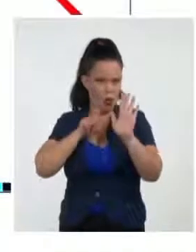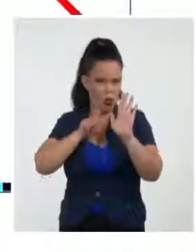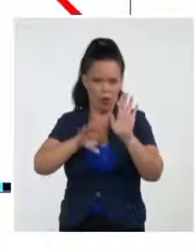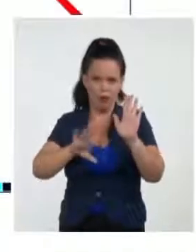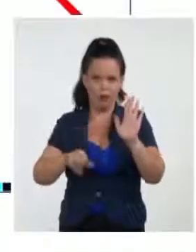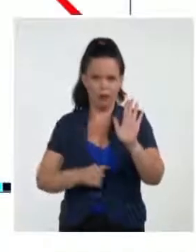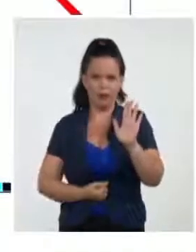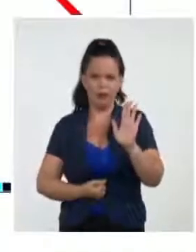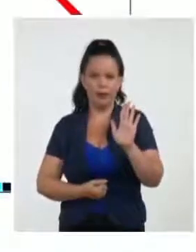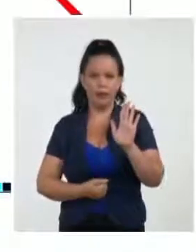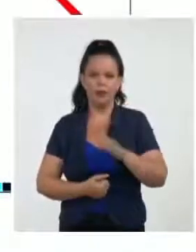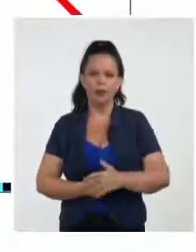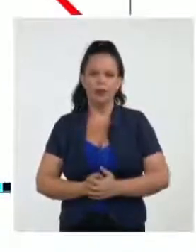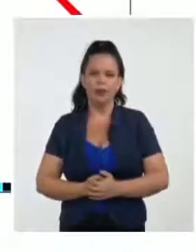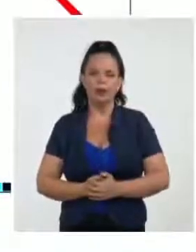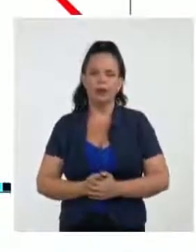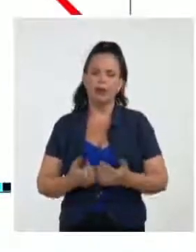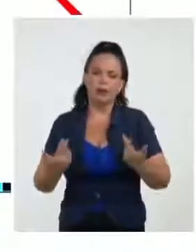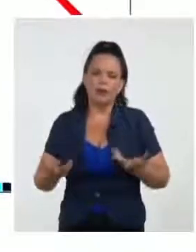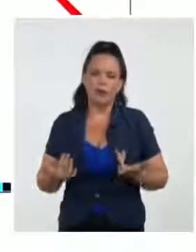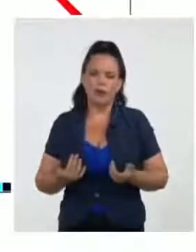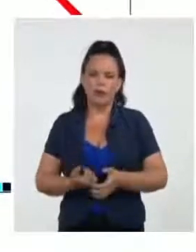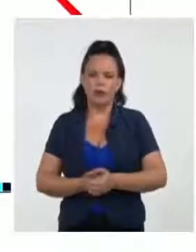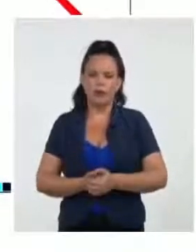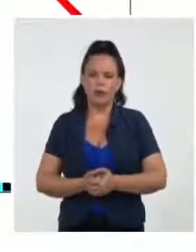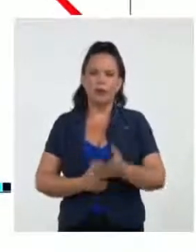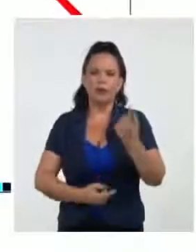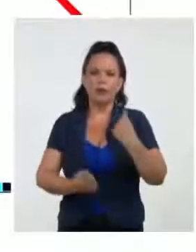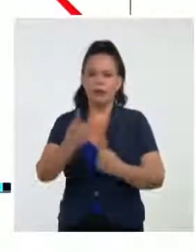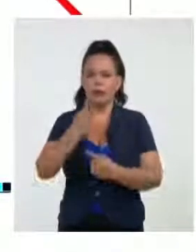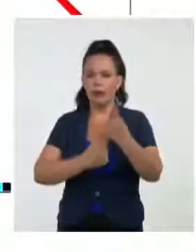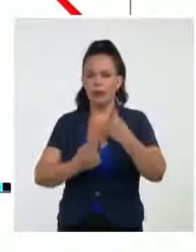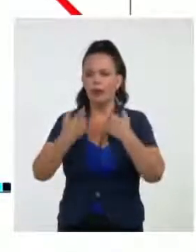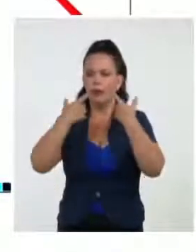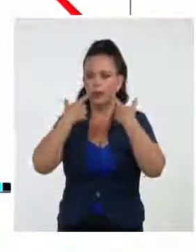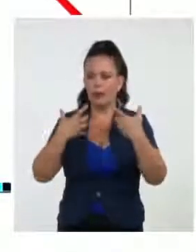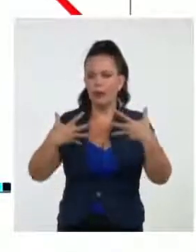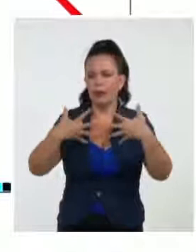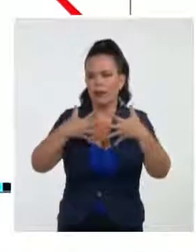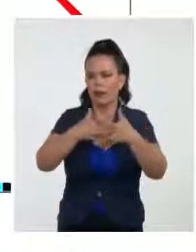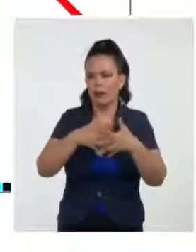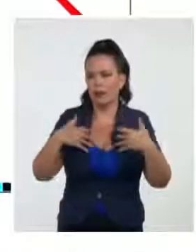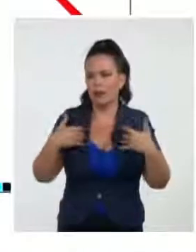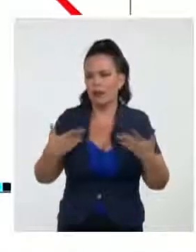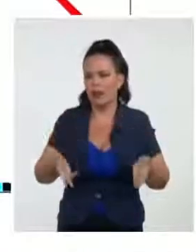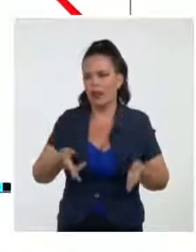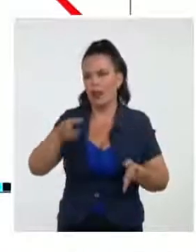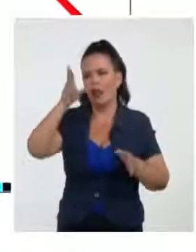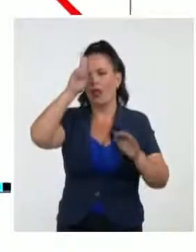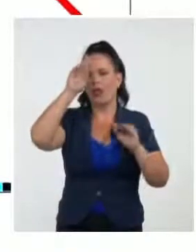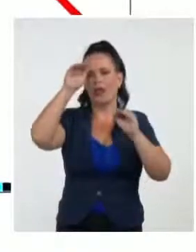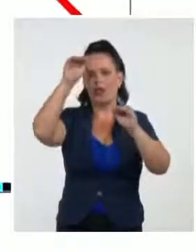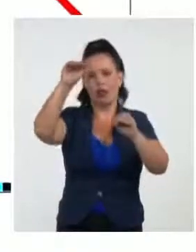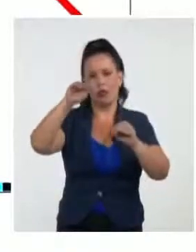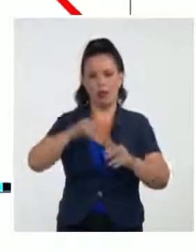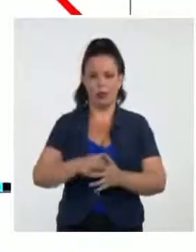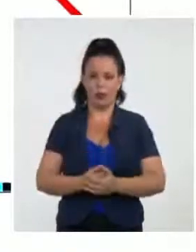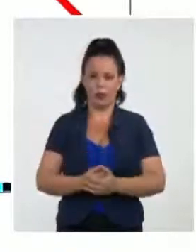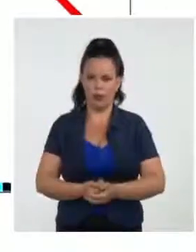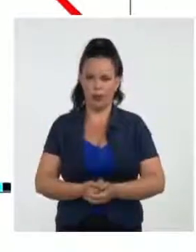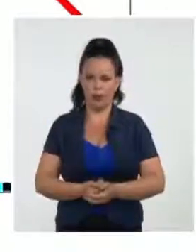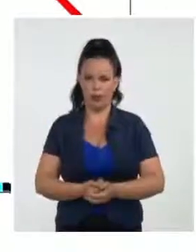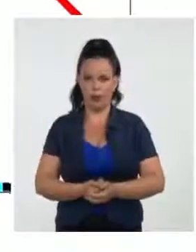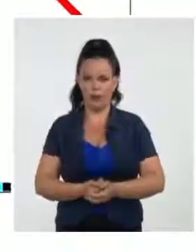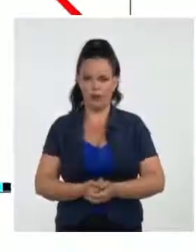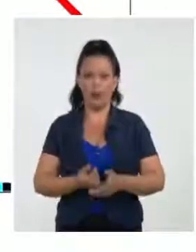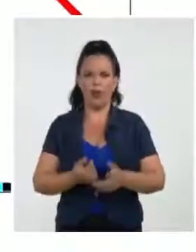es un parámetro muy importante que está relacionado con la hospitalización. Es decir, el número de